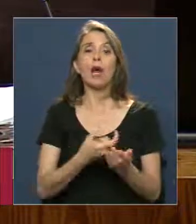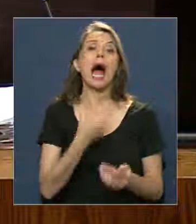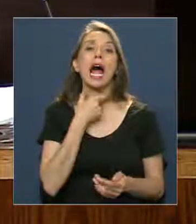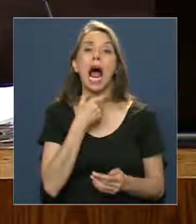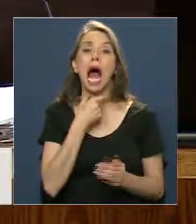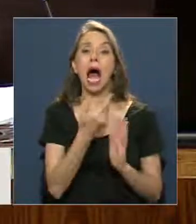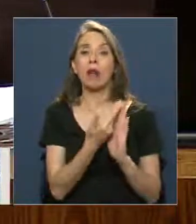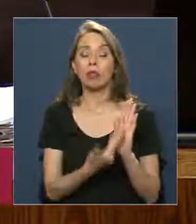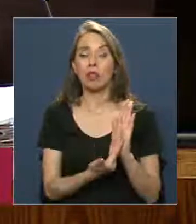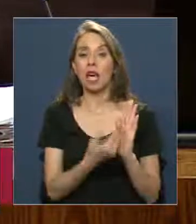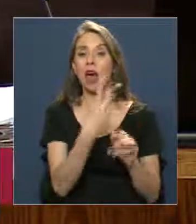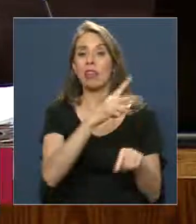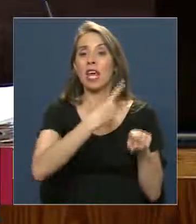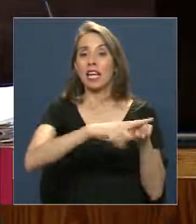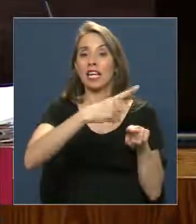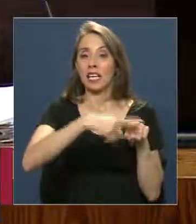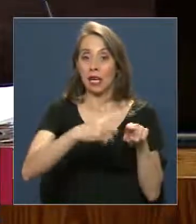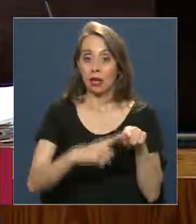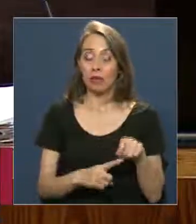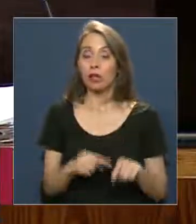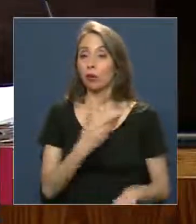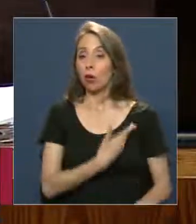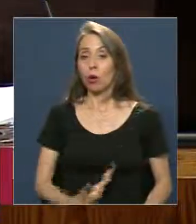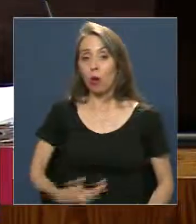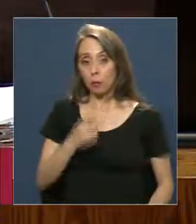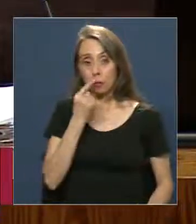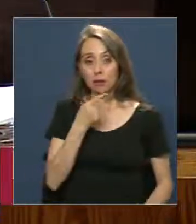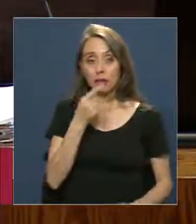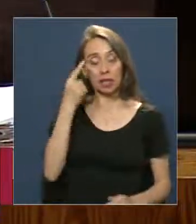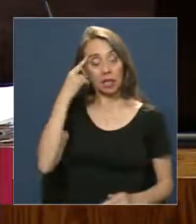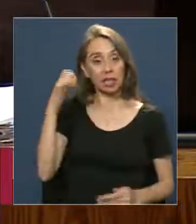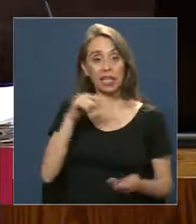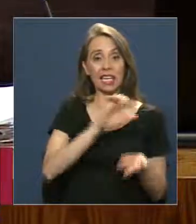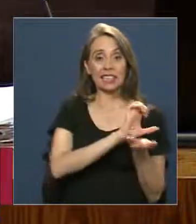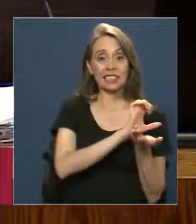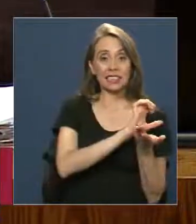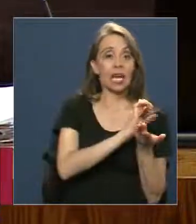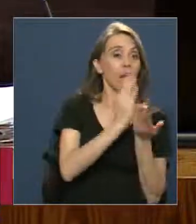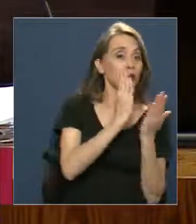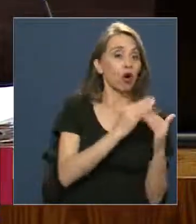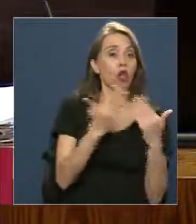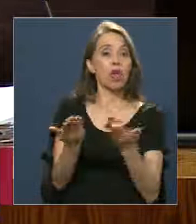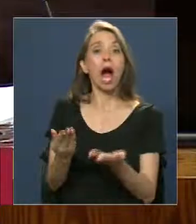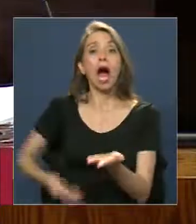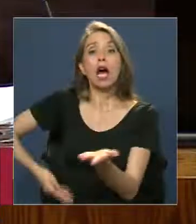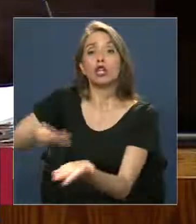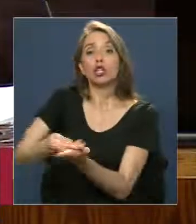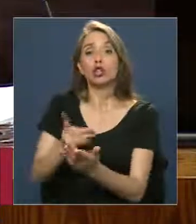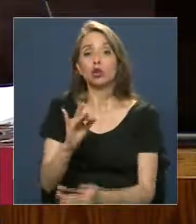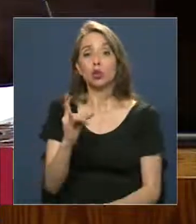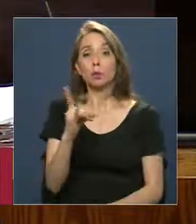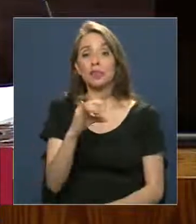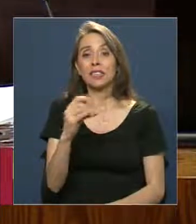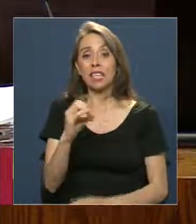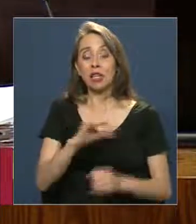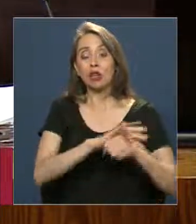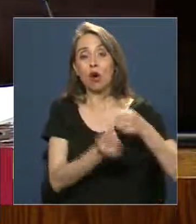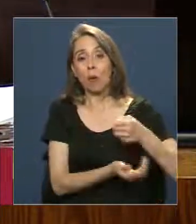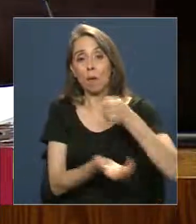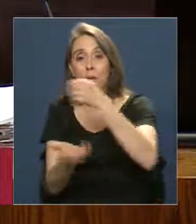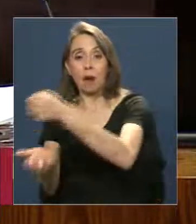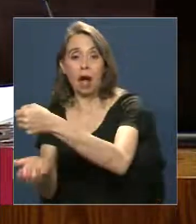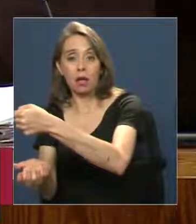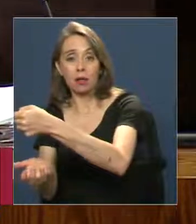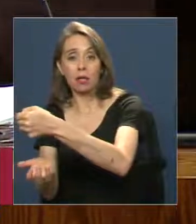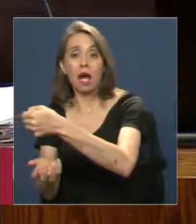Cabe señalar, presidente, que acá no hay ningún subsidio de por medio. No es que se le esté entregando una cantidad de dinero a costa